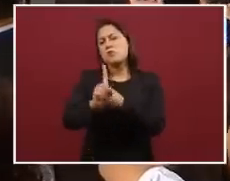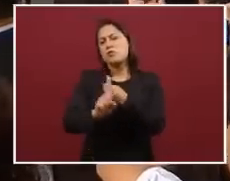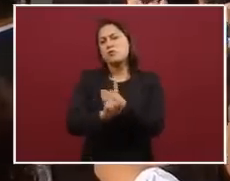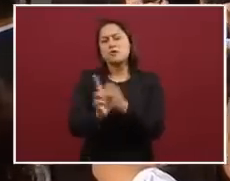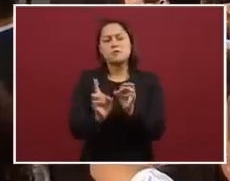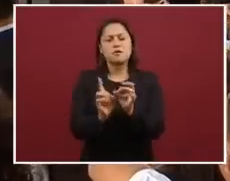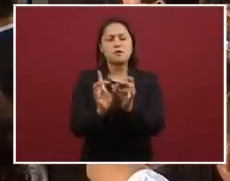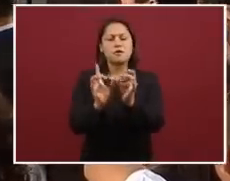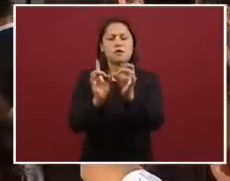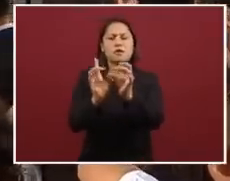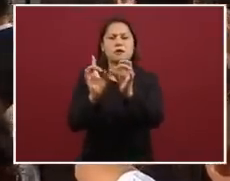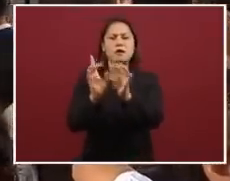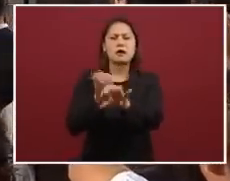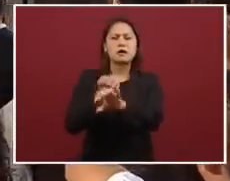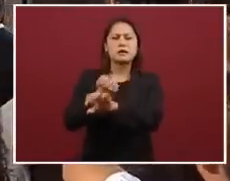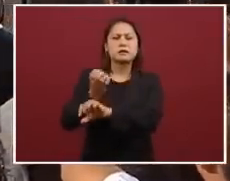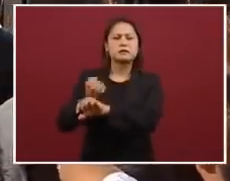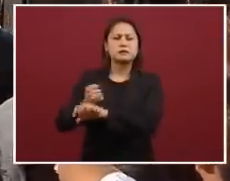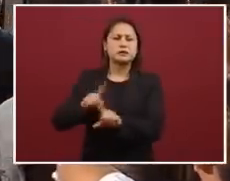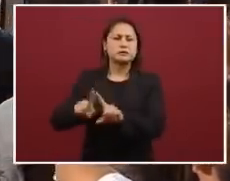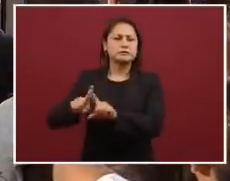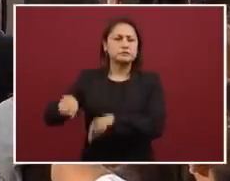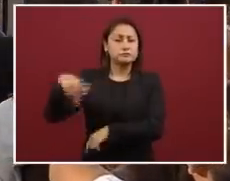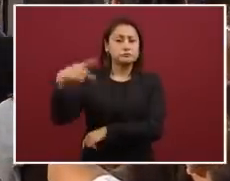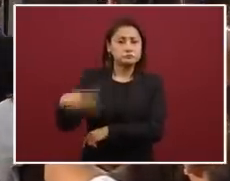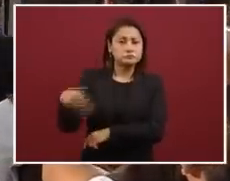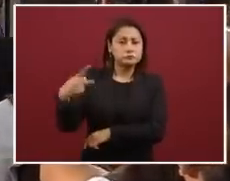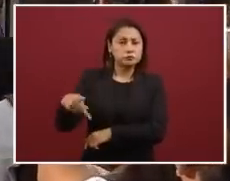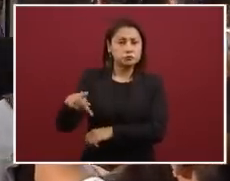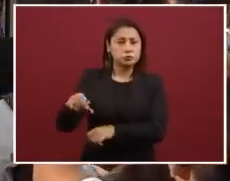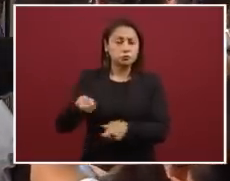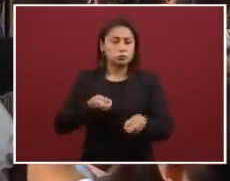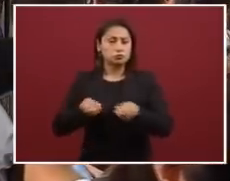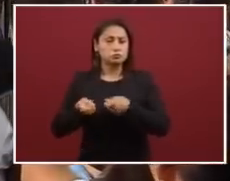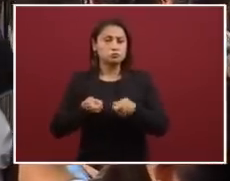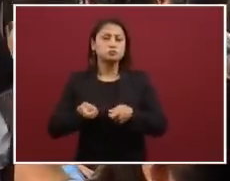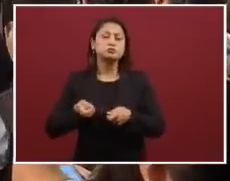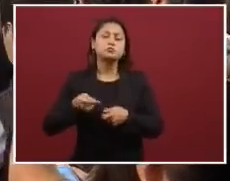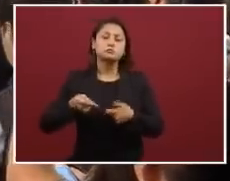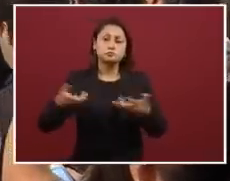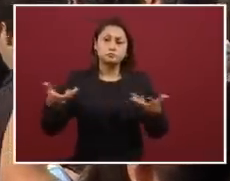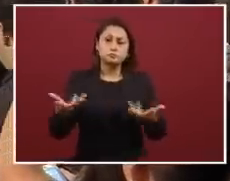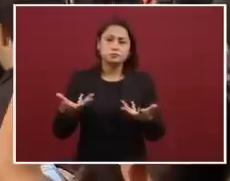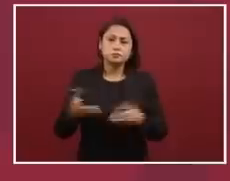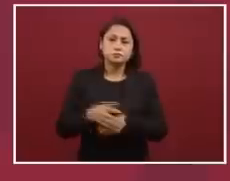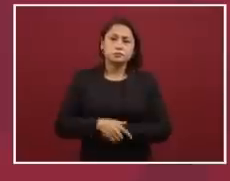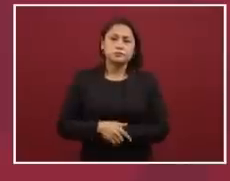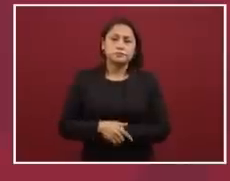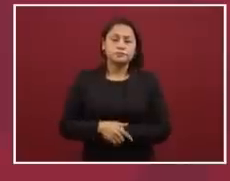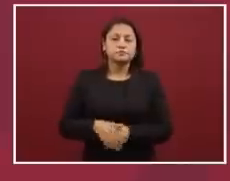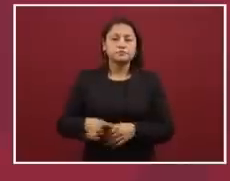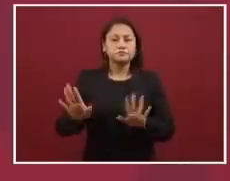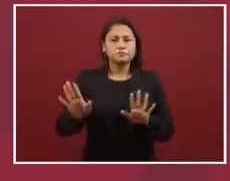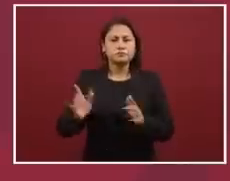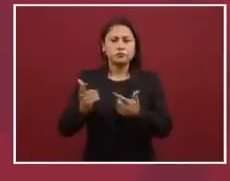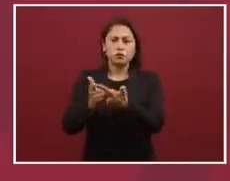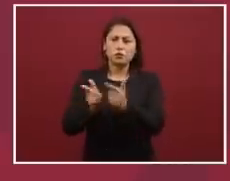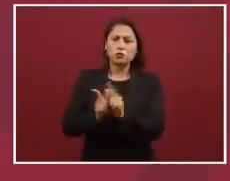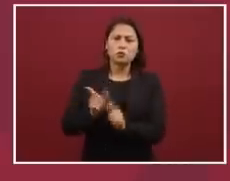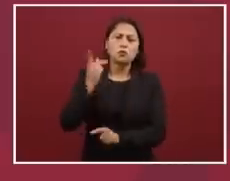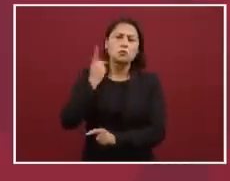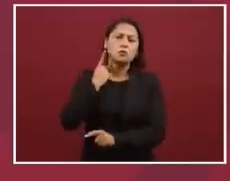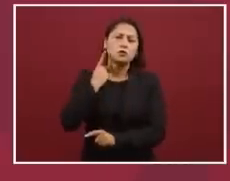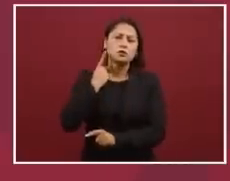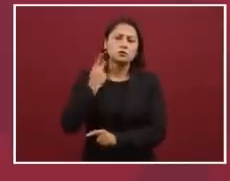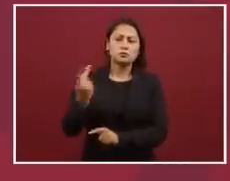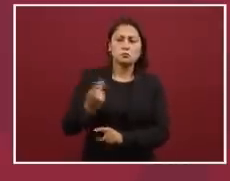que tienen en los estados. Pueden ser de otras organizaciones políticas,